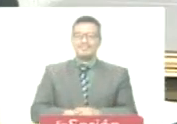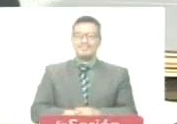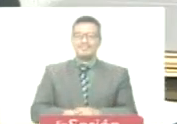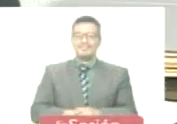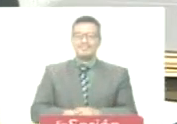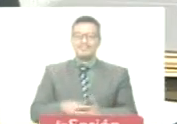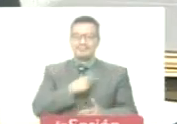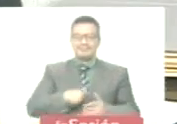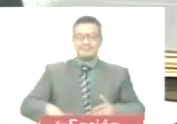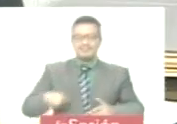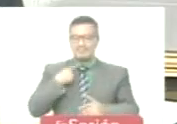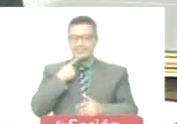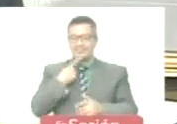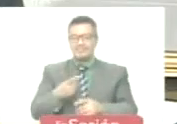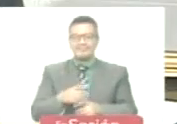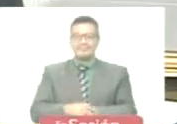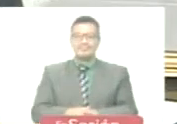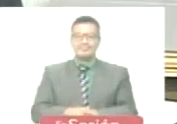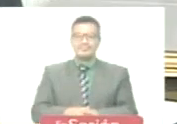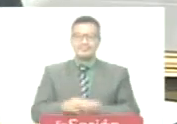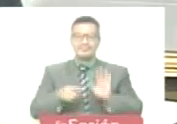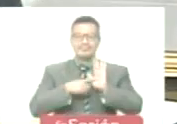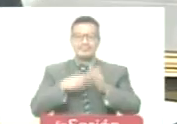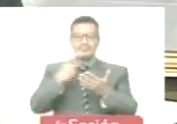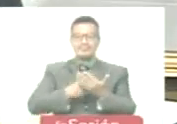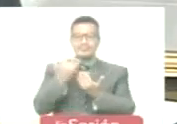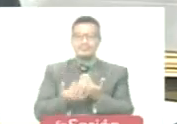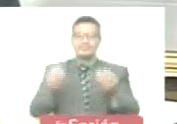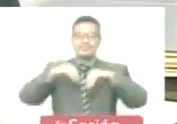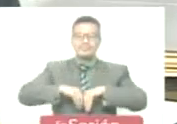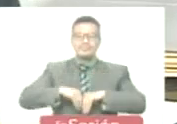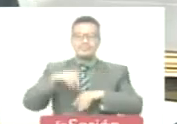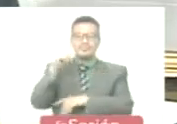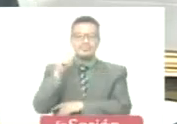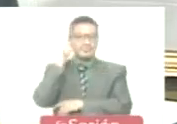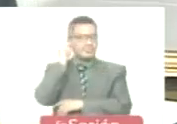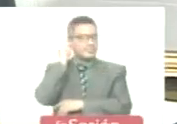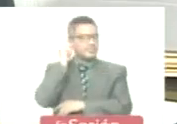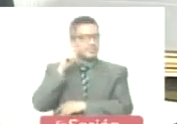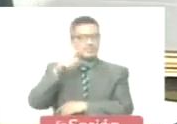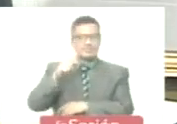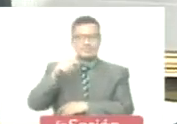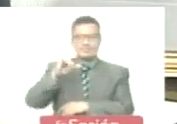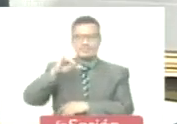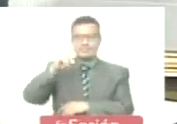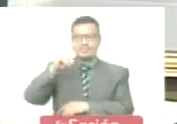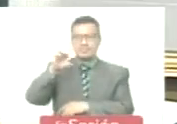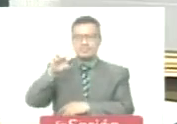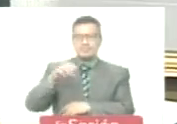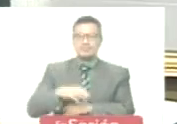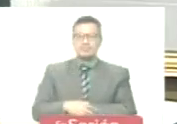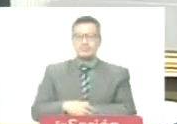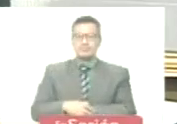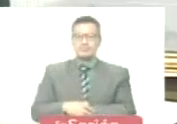Voy a dejar en el derecho de palabra para la presentación del proyecto de acuerdo a la diputada Taide Rosa Monzón.